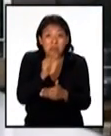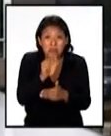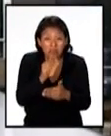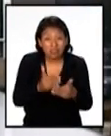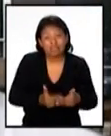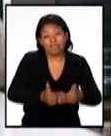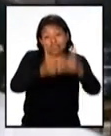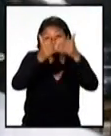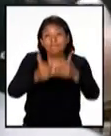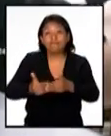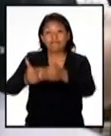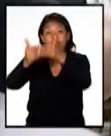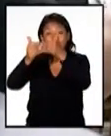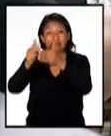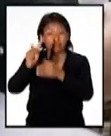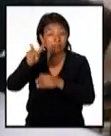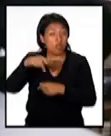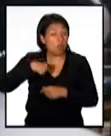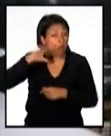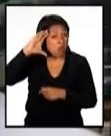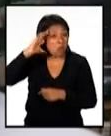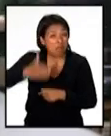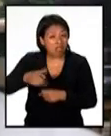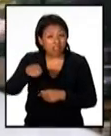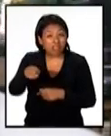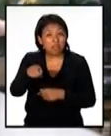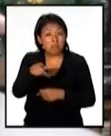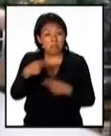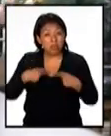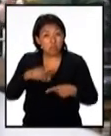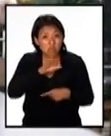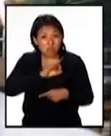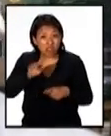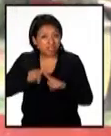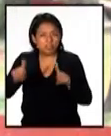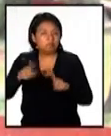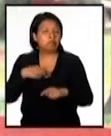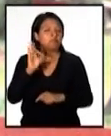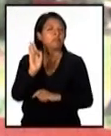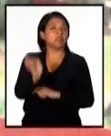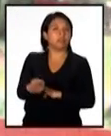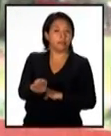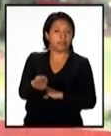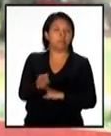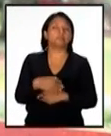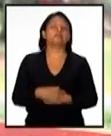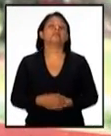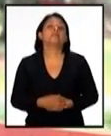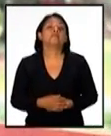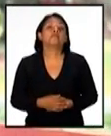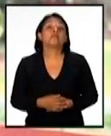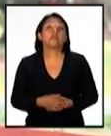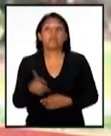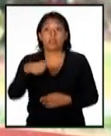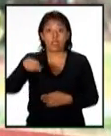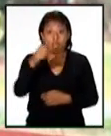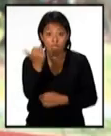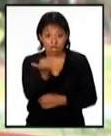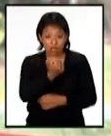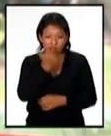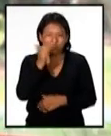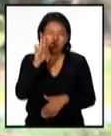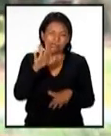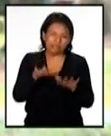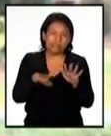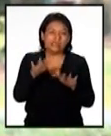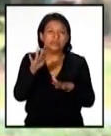barreras que en suma y de manera cruel niegan la posibilidad de ser diferente. Pues los alumnos en